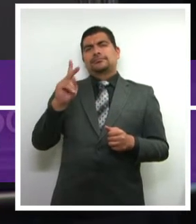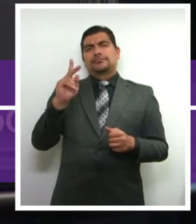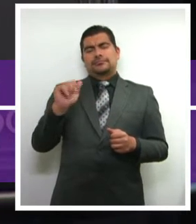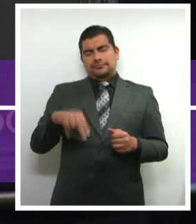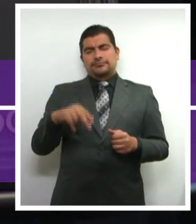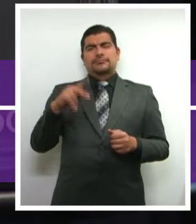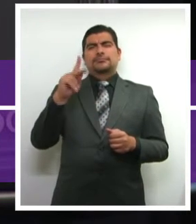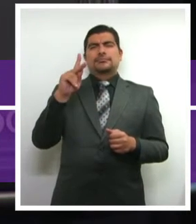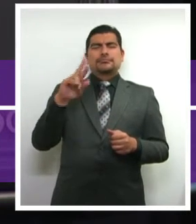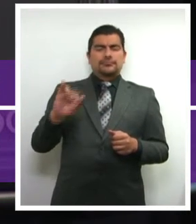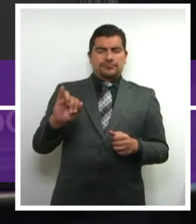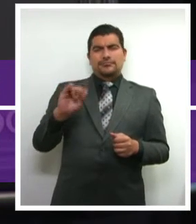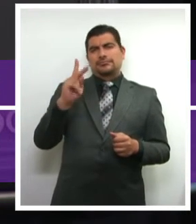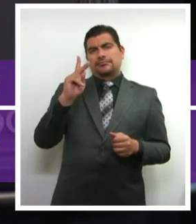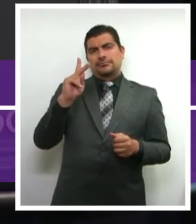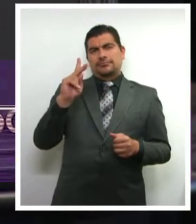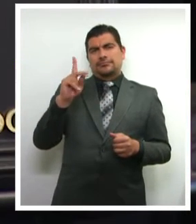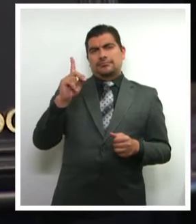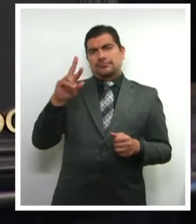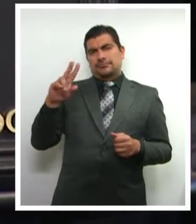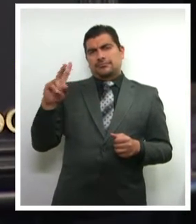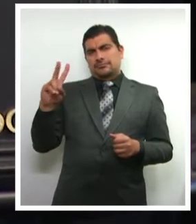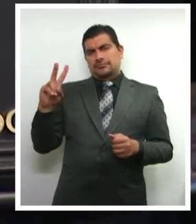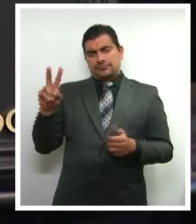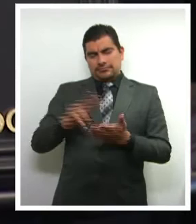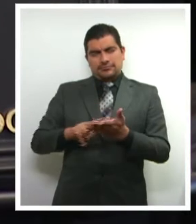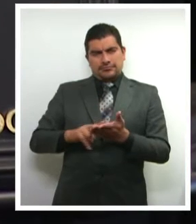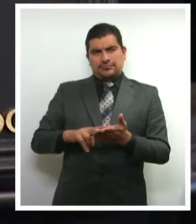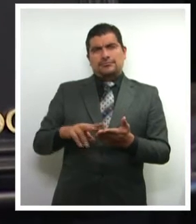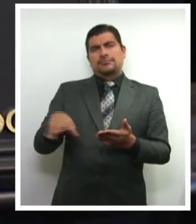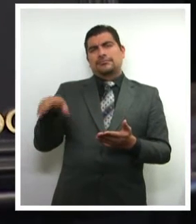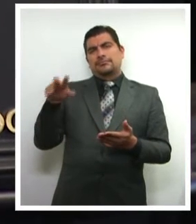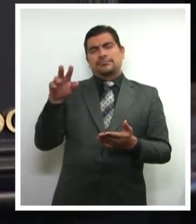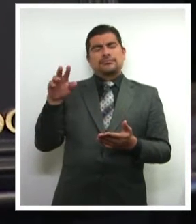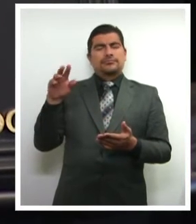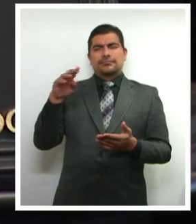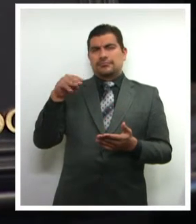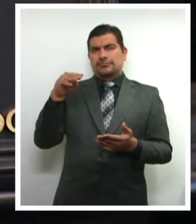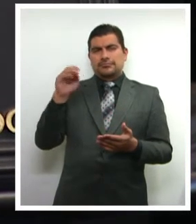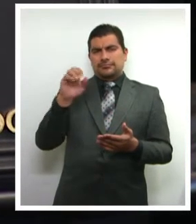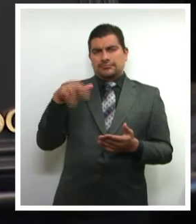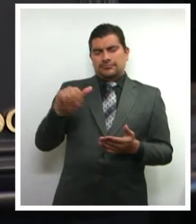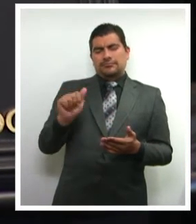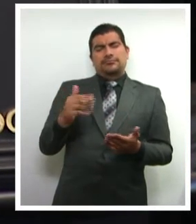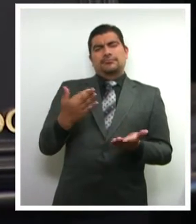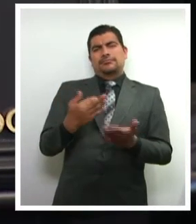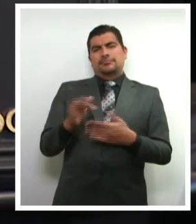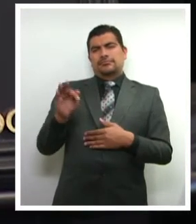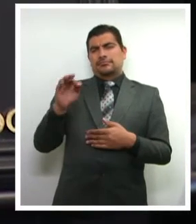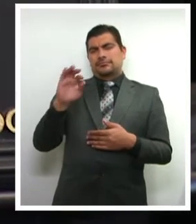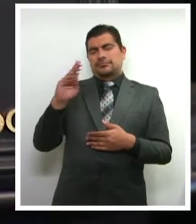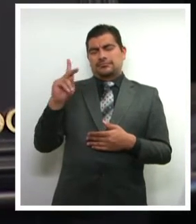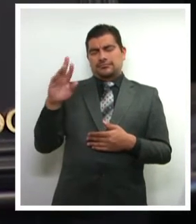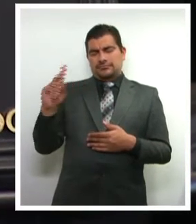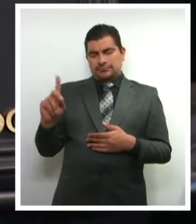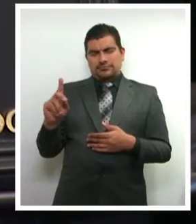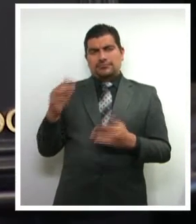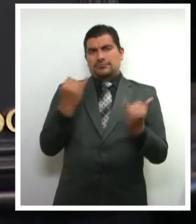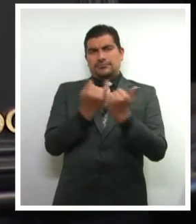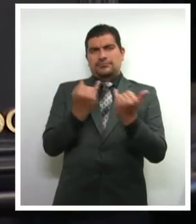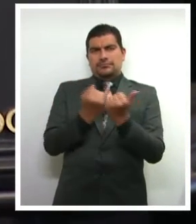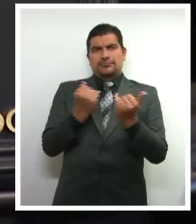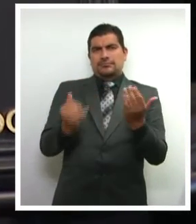del PRI, del Partido Verde, de Morena y por supuesto del PRD, asistieron también de